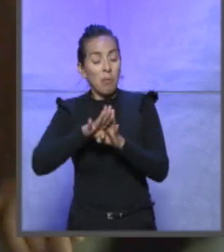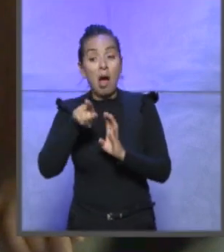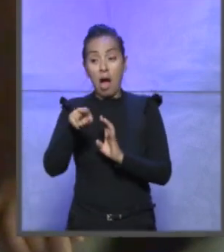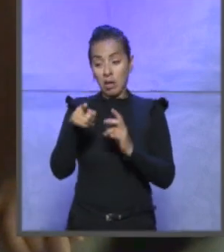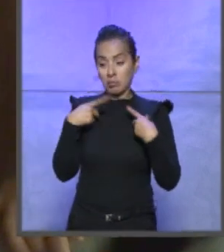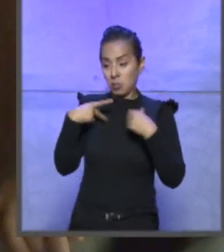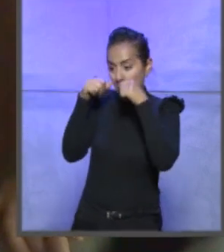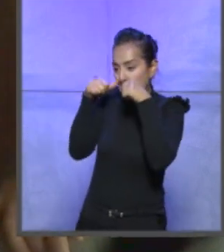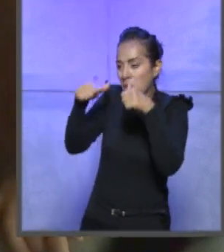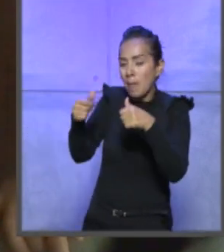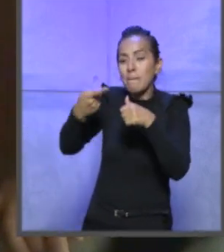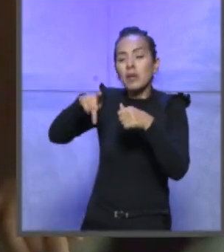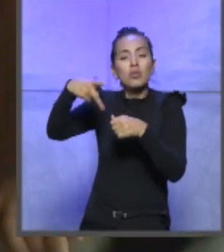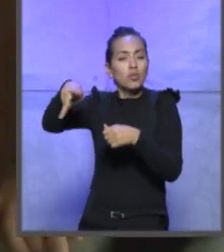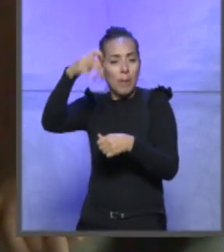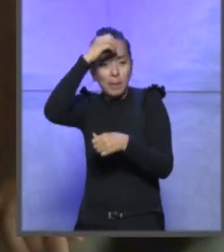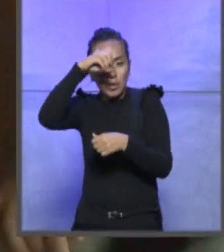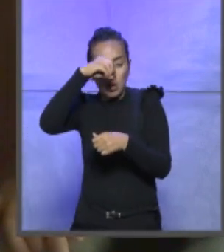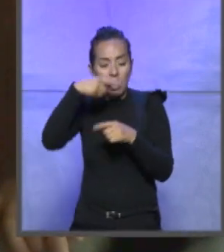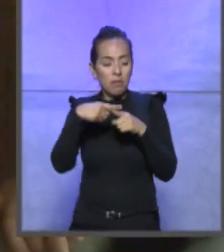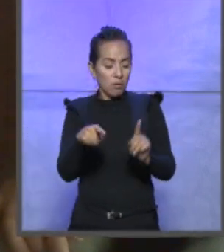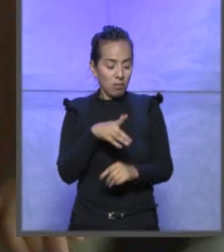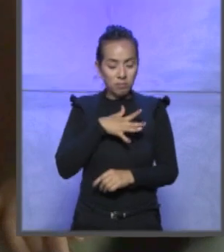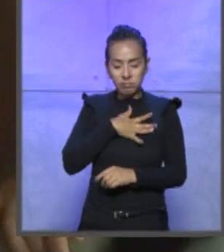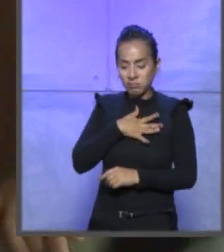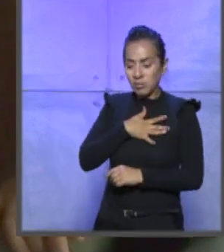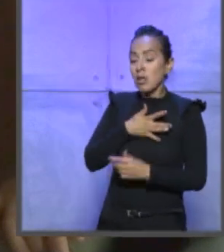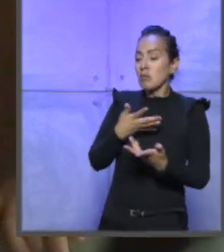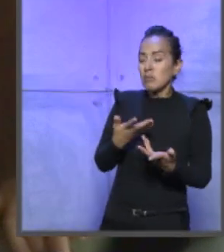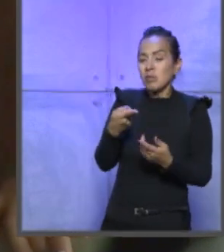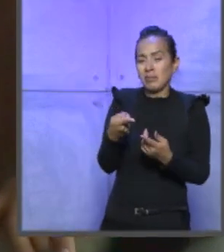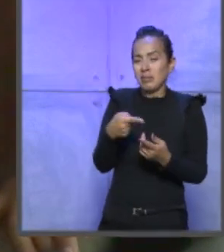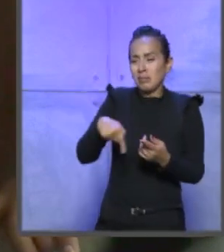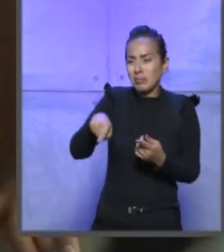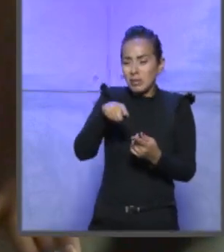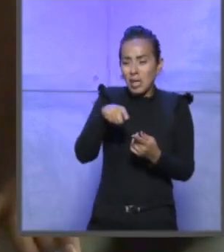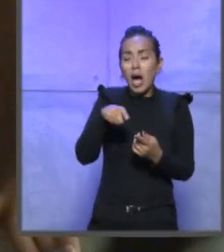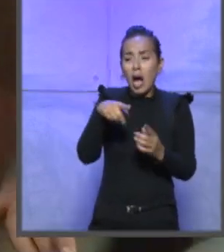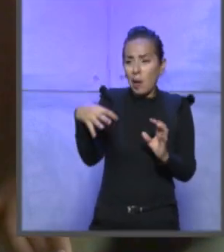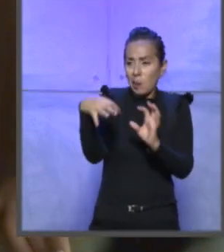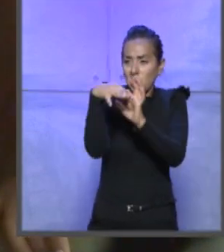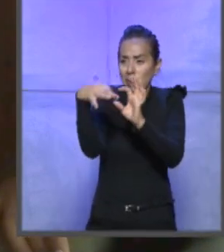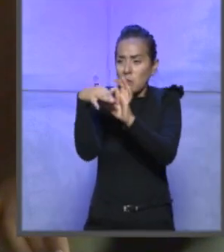más escuchada que yo, pero si su opinión es distinta a la mía, puede que la mayoría esté de